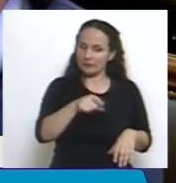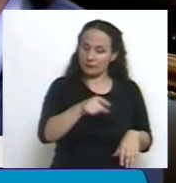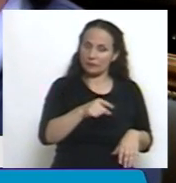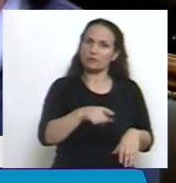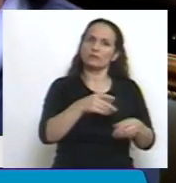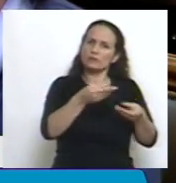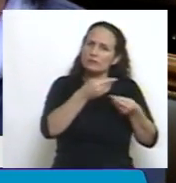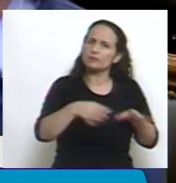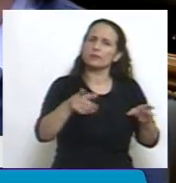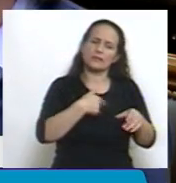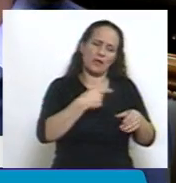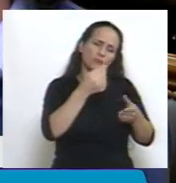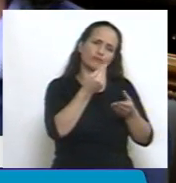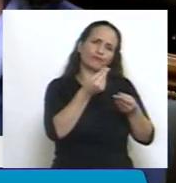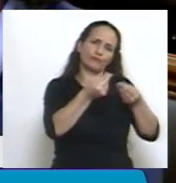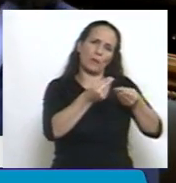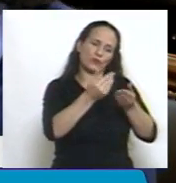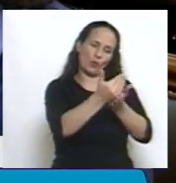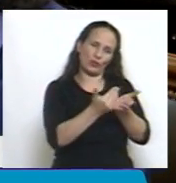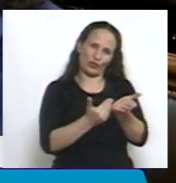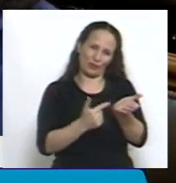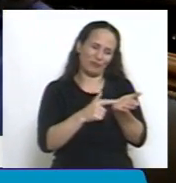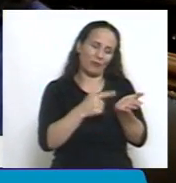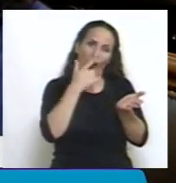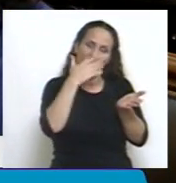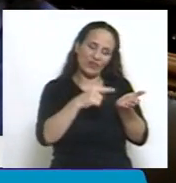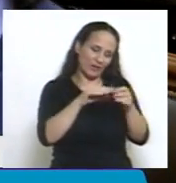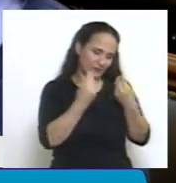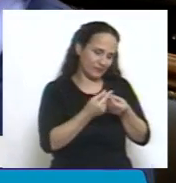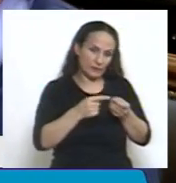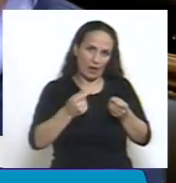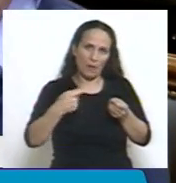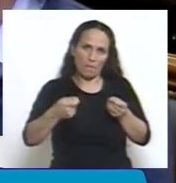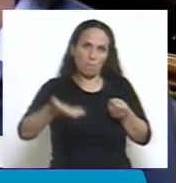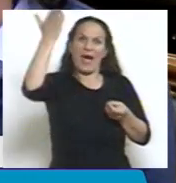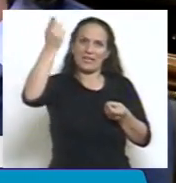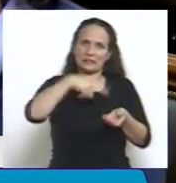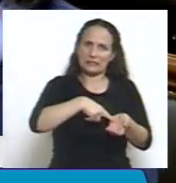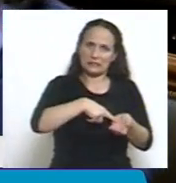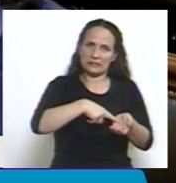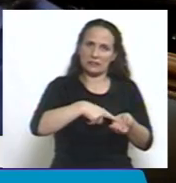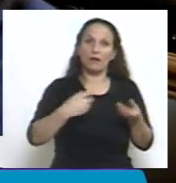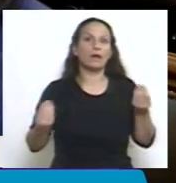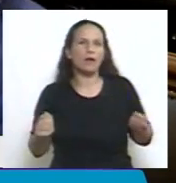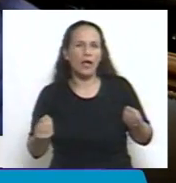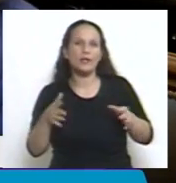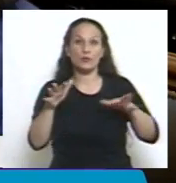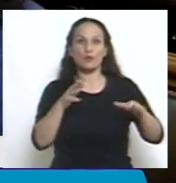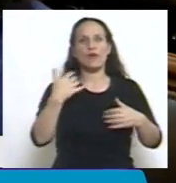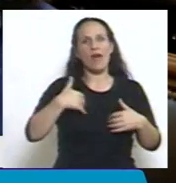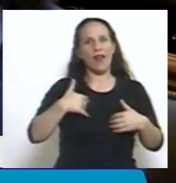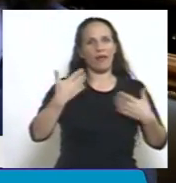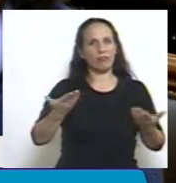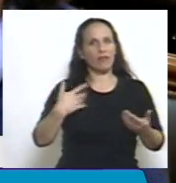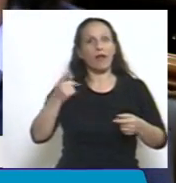primeros años, cuando se gastaba más de lo que se esperaba, lo que había era una erosión paulatina del superávit, de una Argentina que tenía superávit